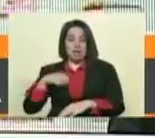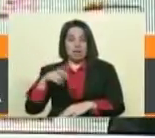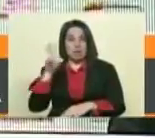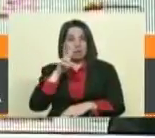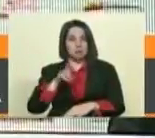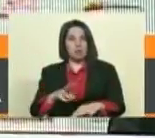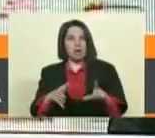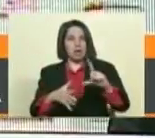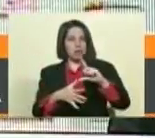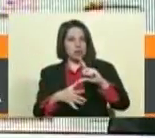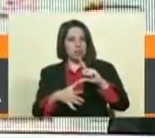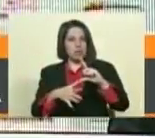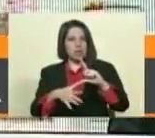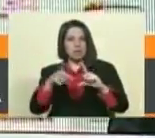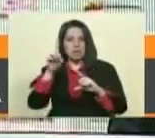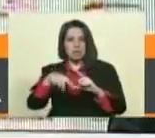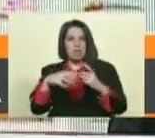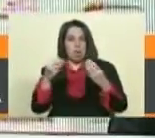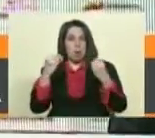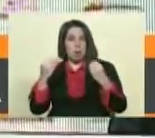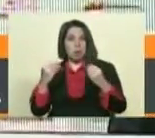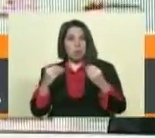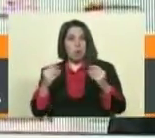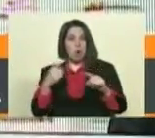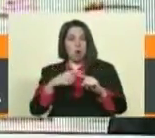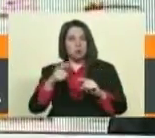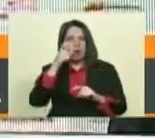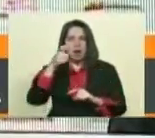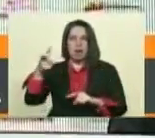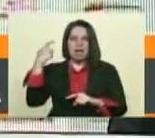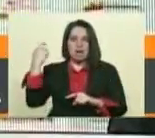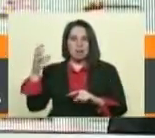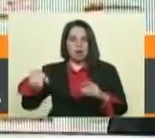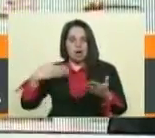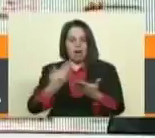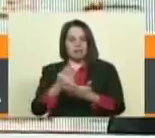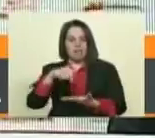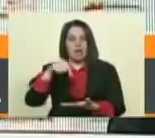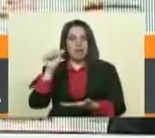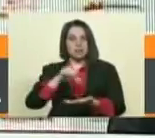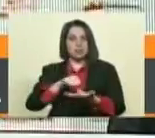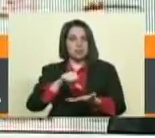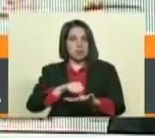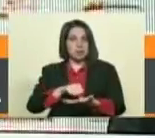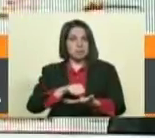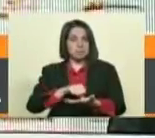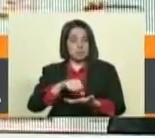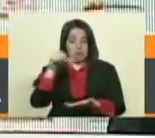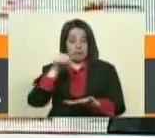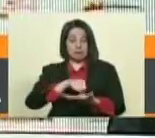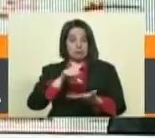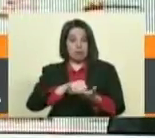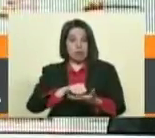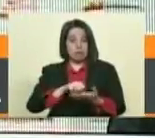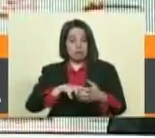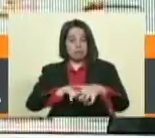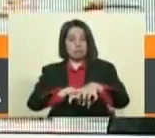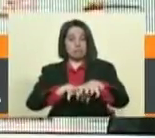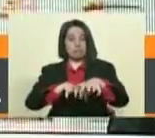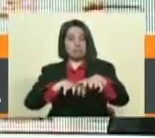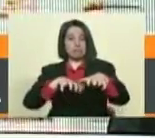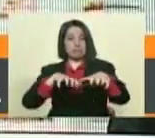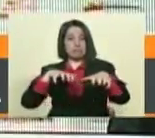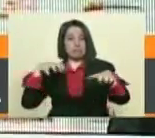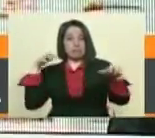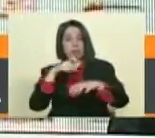latinoamericano, con el fenómeno de la migración del campo a la ciudad. Estas grandes ciudades se poblaron, Erika,